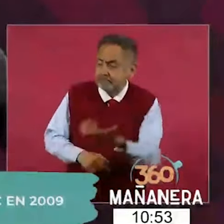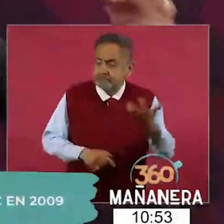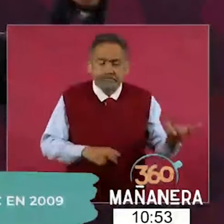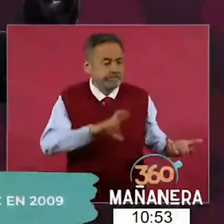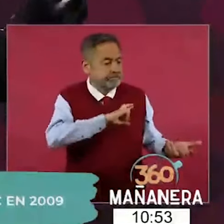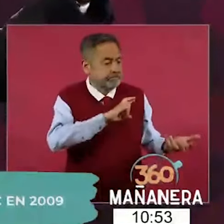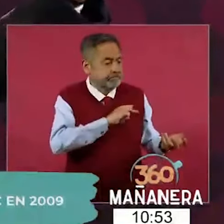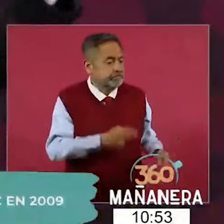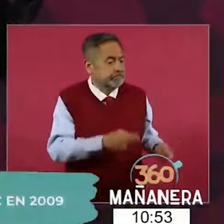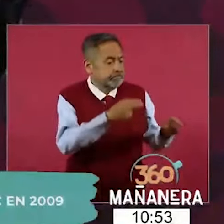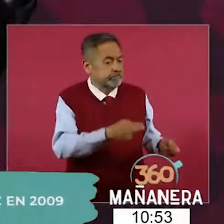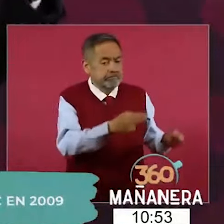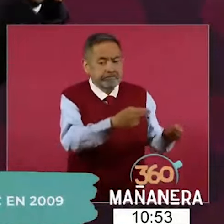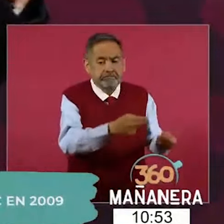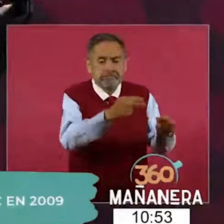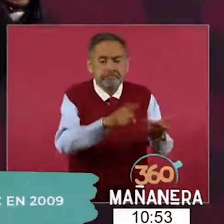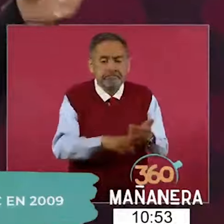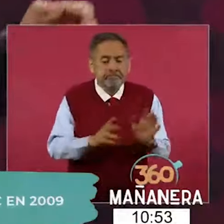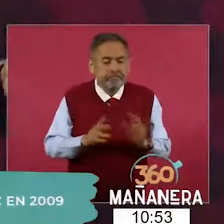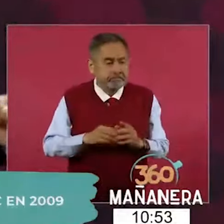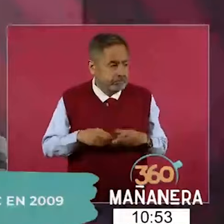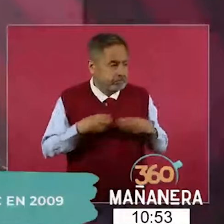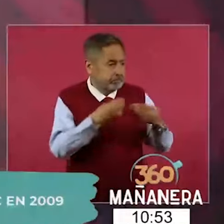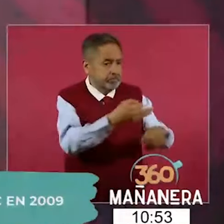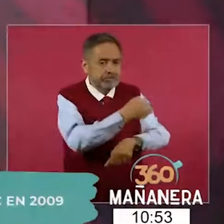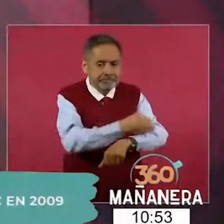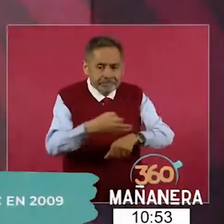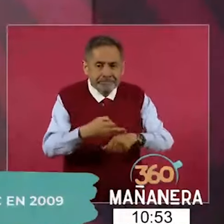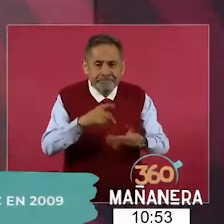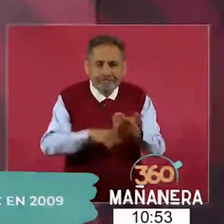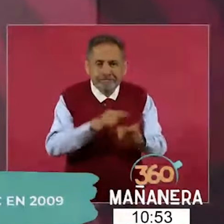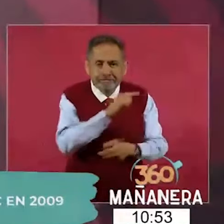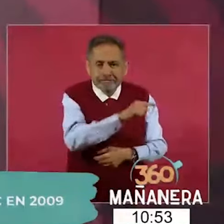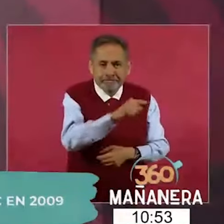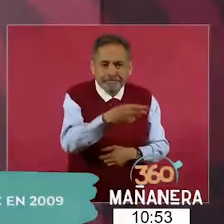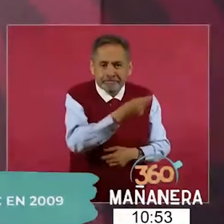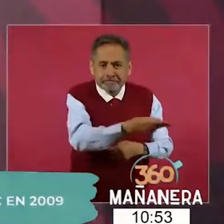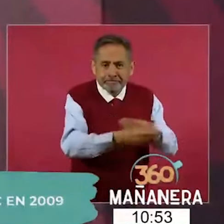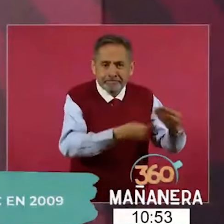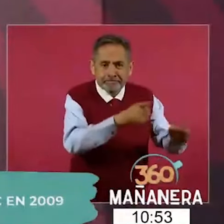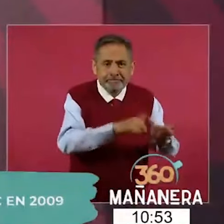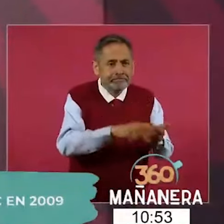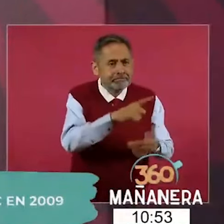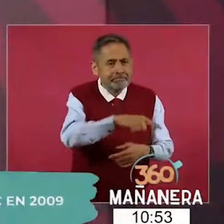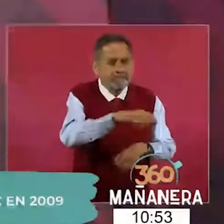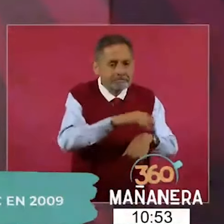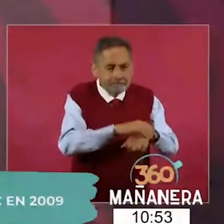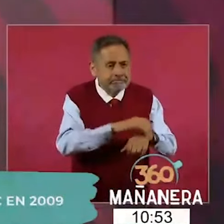las entregan a familiares, a amigos,